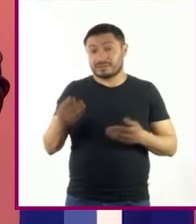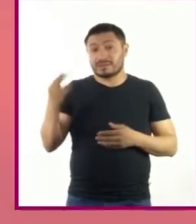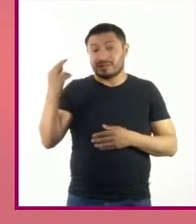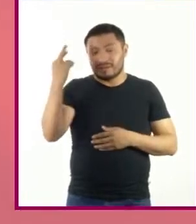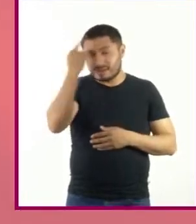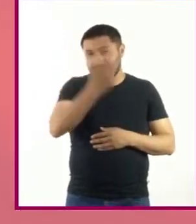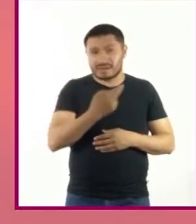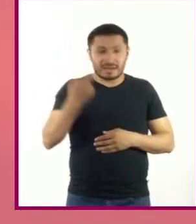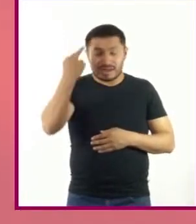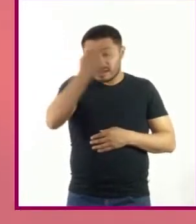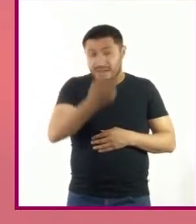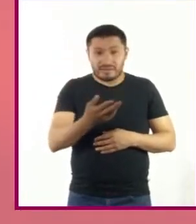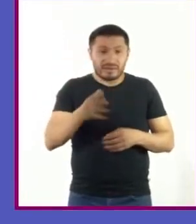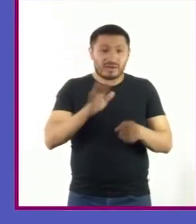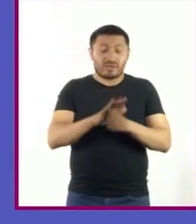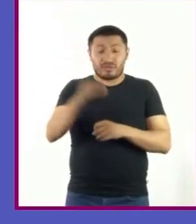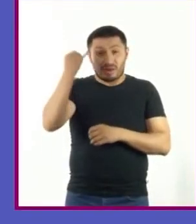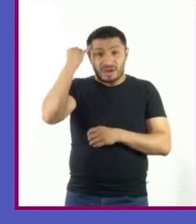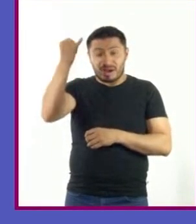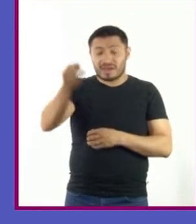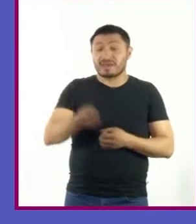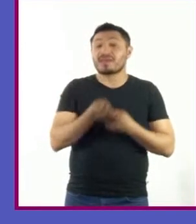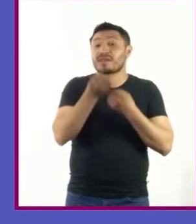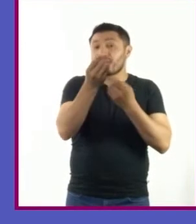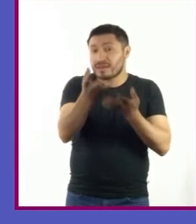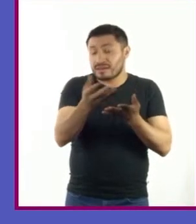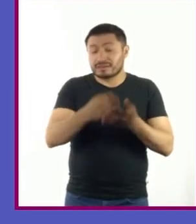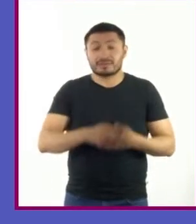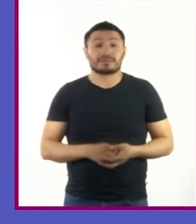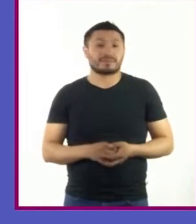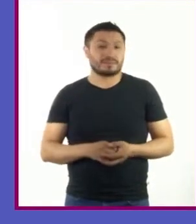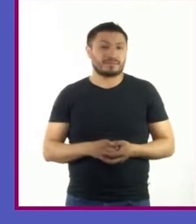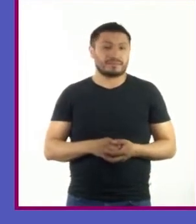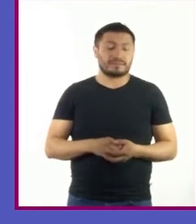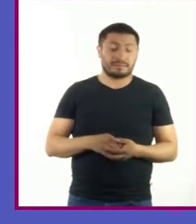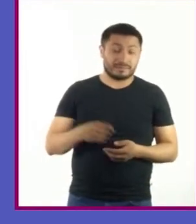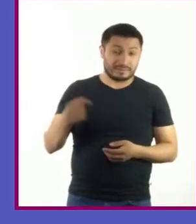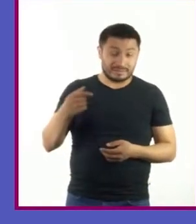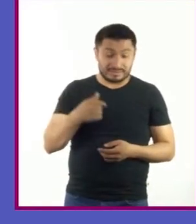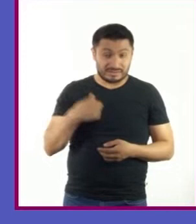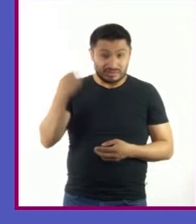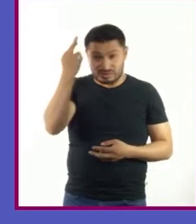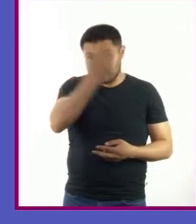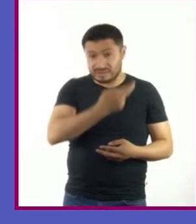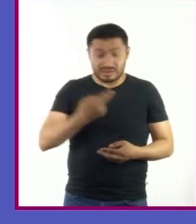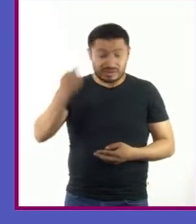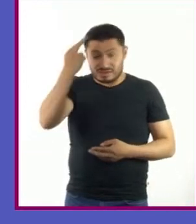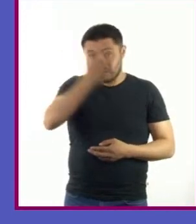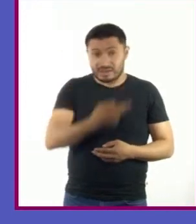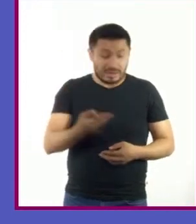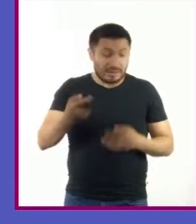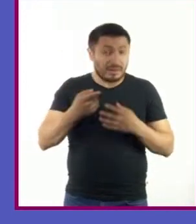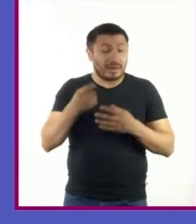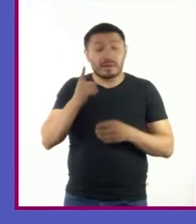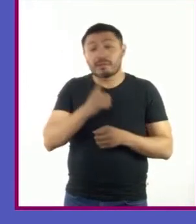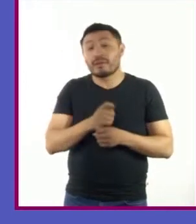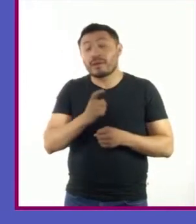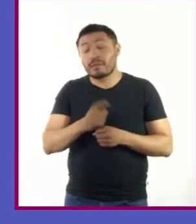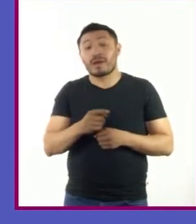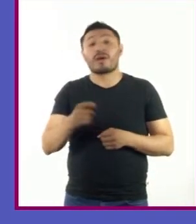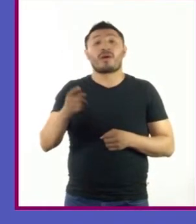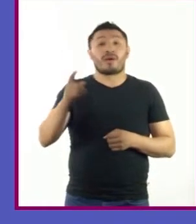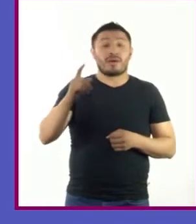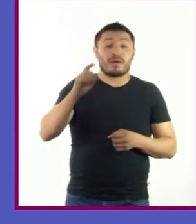qué podríamos sugerirle a Liliana? Si yo revisara su trabajo de entrada, le sugeriría que revise